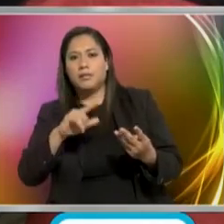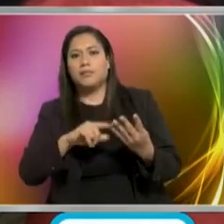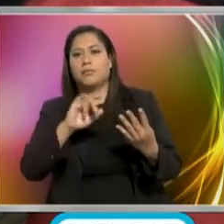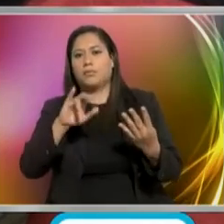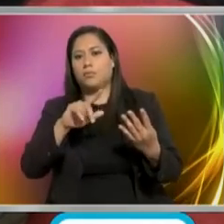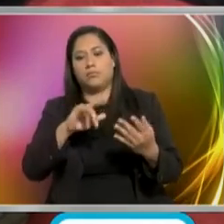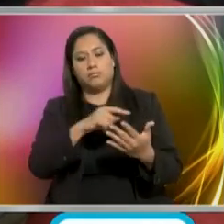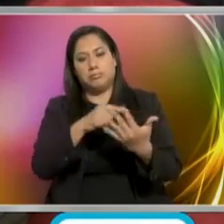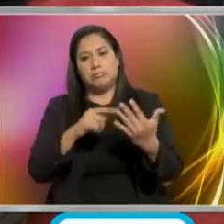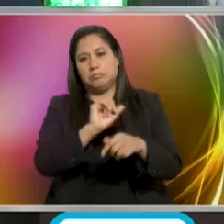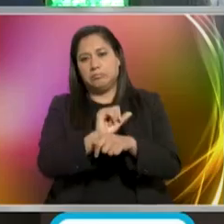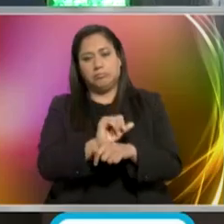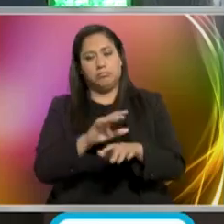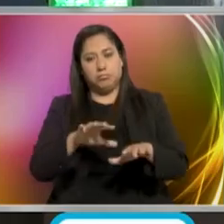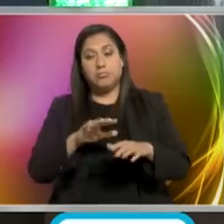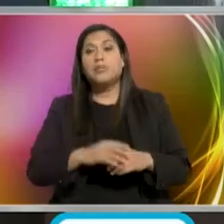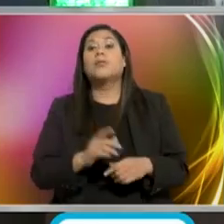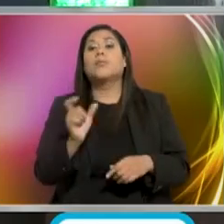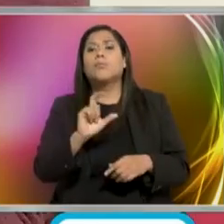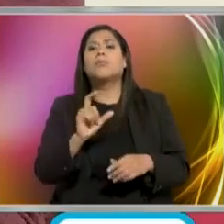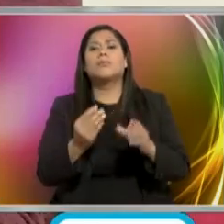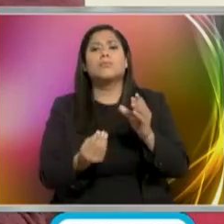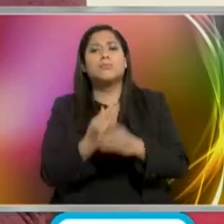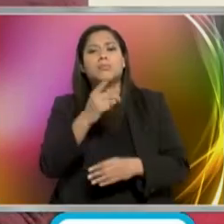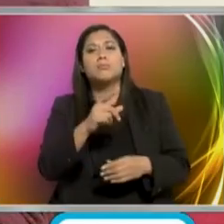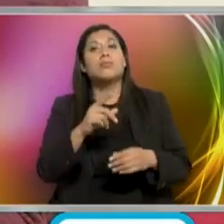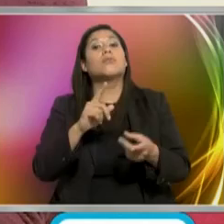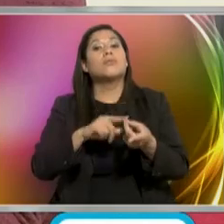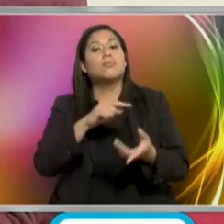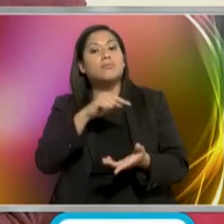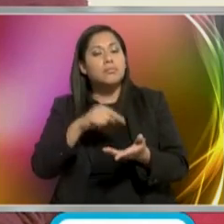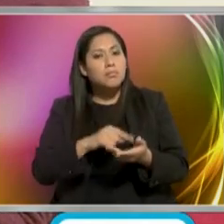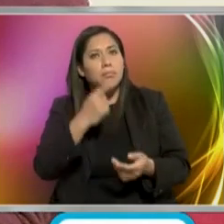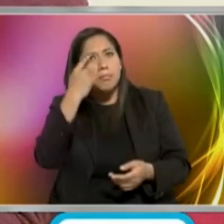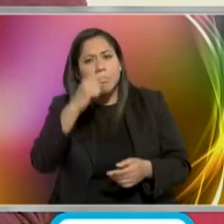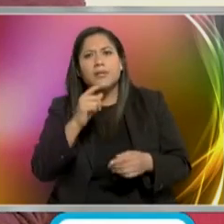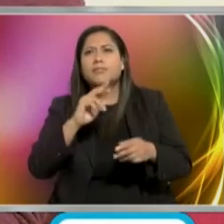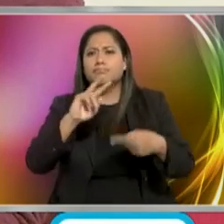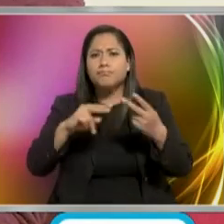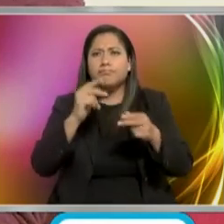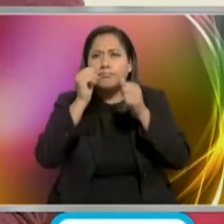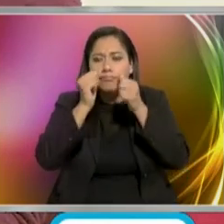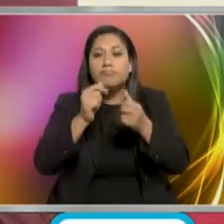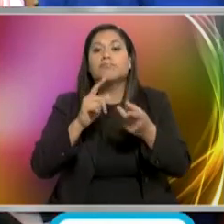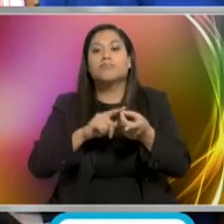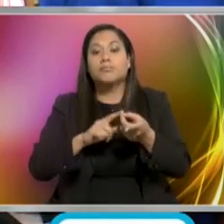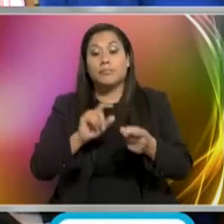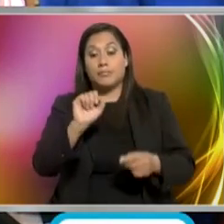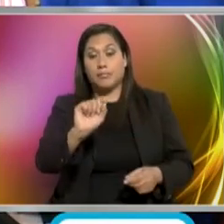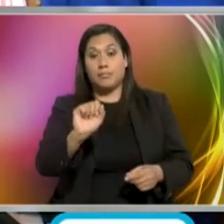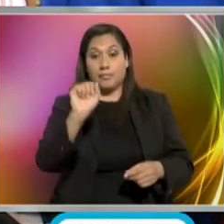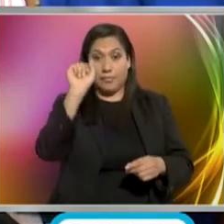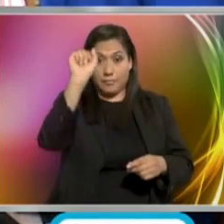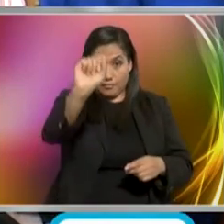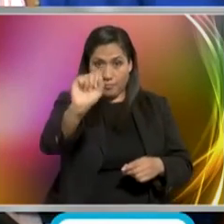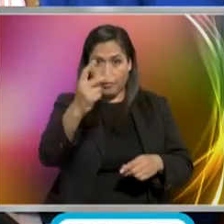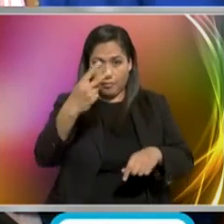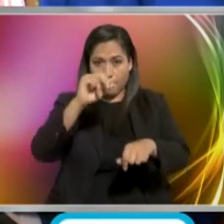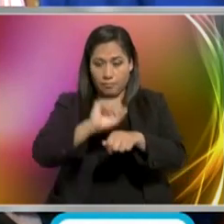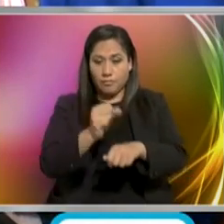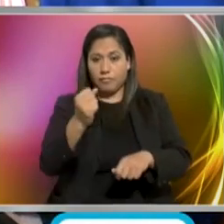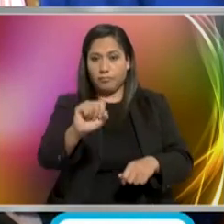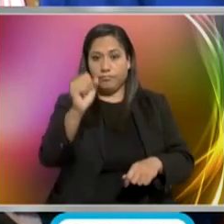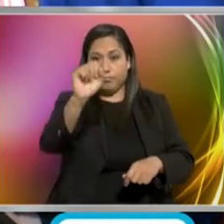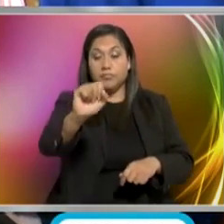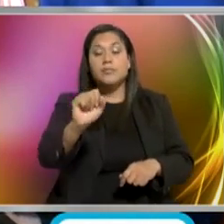Es un gran elenco. Así es. Leo, ¿cuándo estrenan y dónde para estar bien atentos? Bueno, estrenamos de este sábado en 8. Vamos a